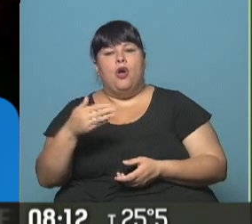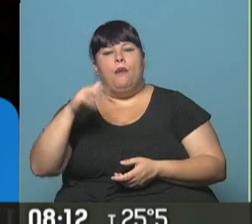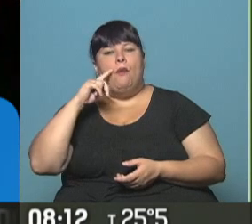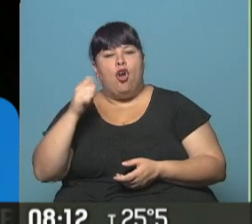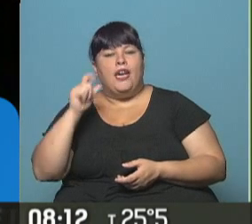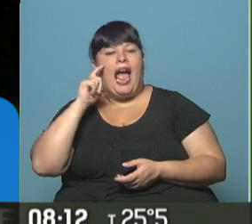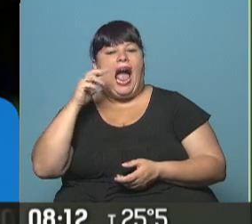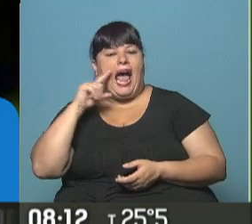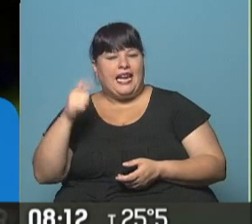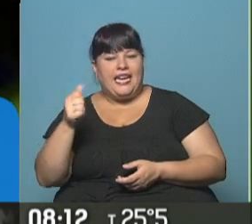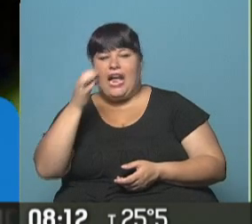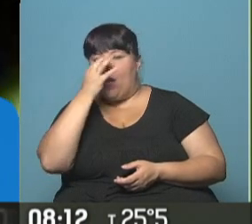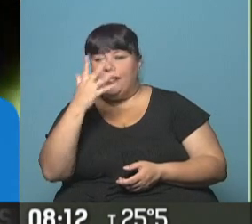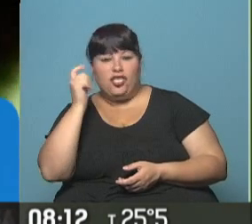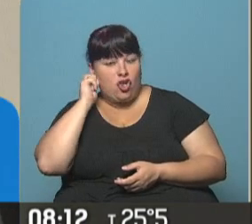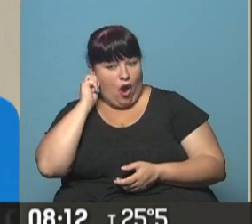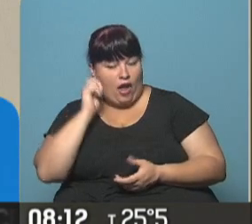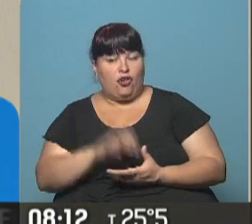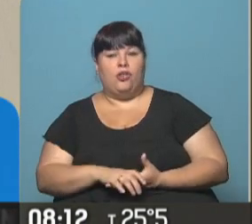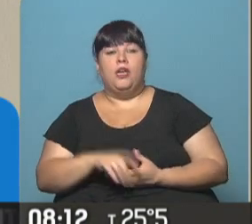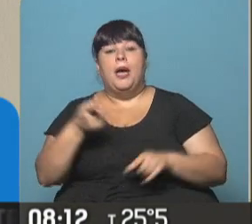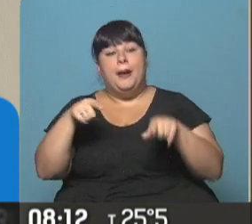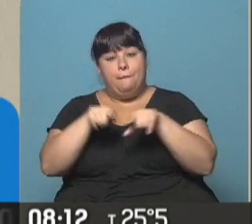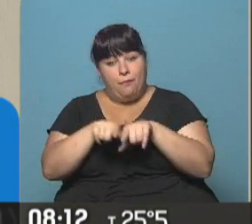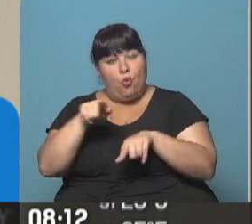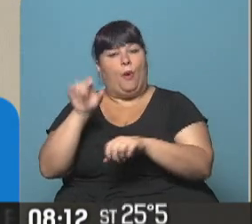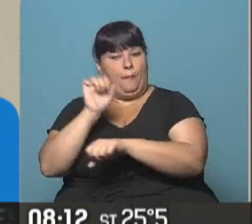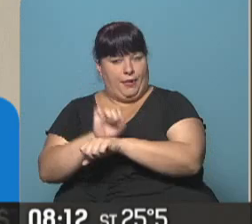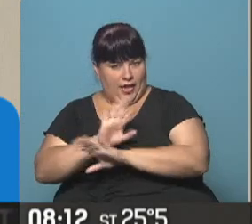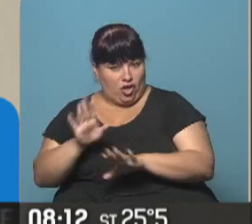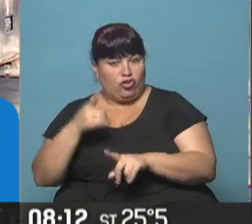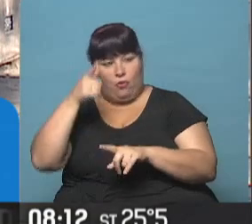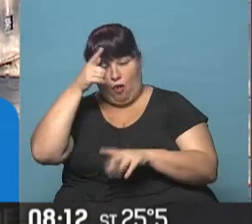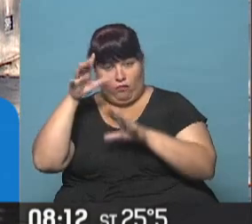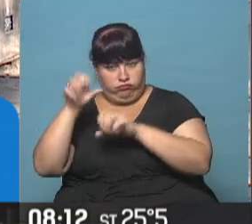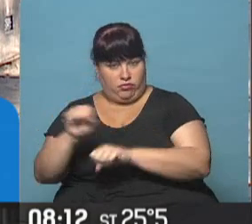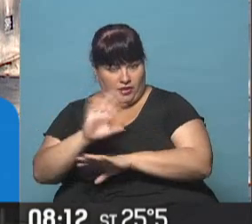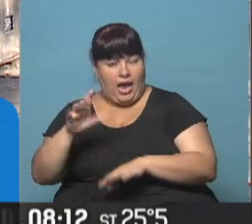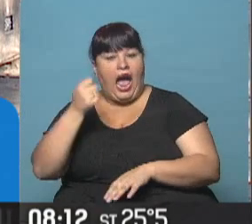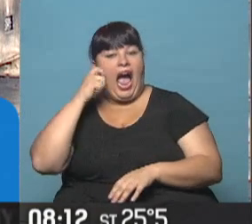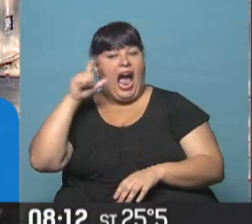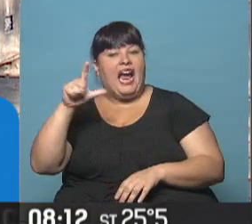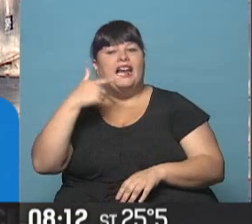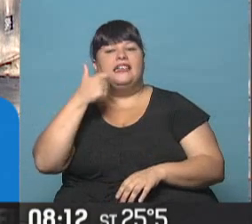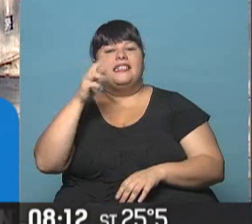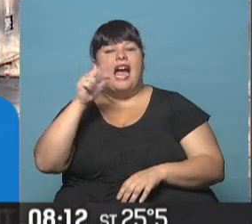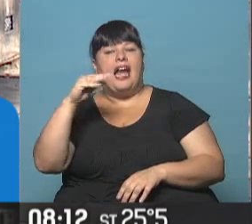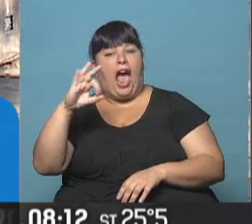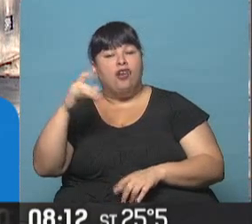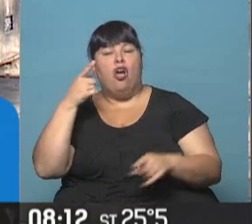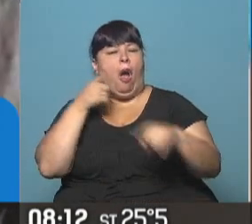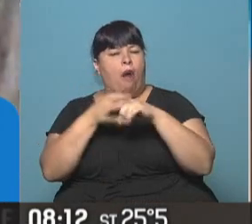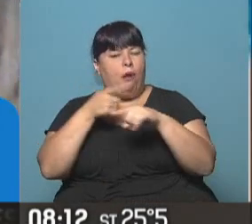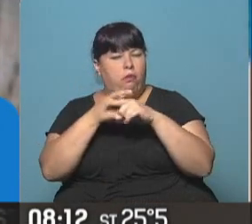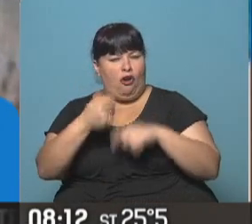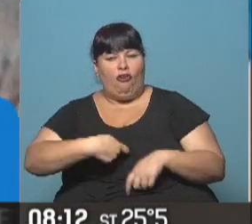Mónica Garnica, de 25 años. Su pareja fue detenida por la policía, Ángel Saracho, quien en una